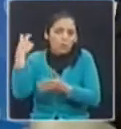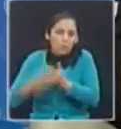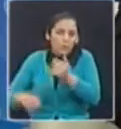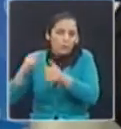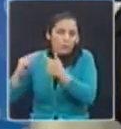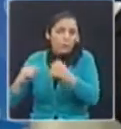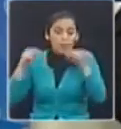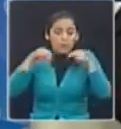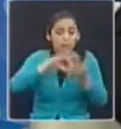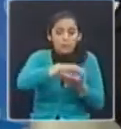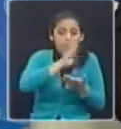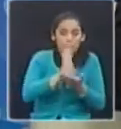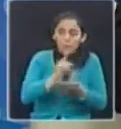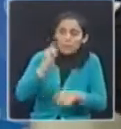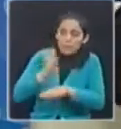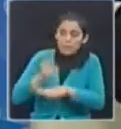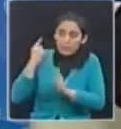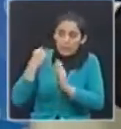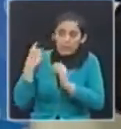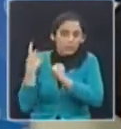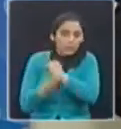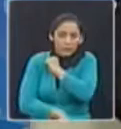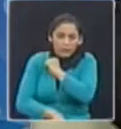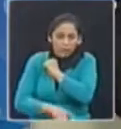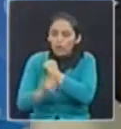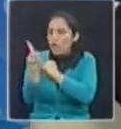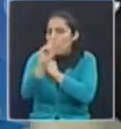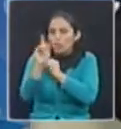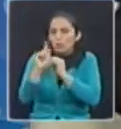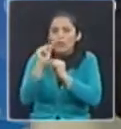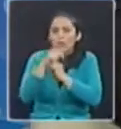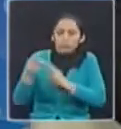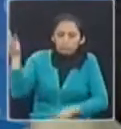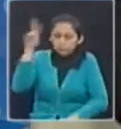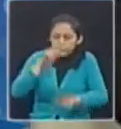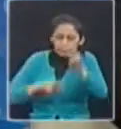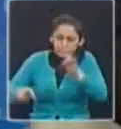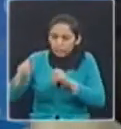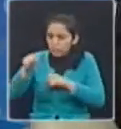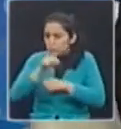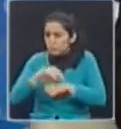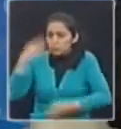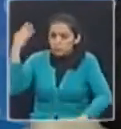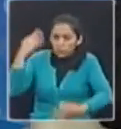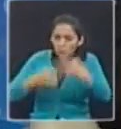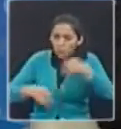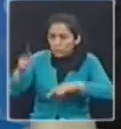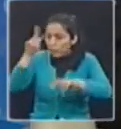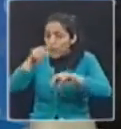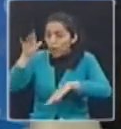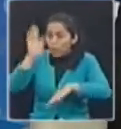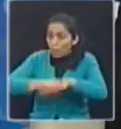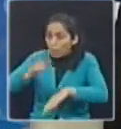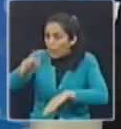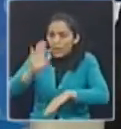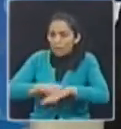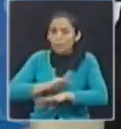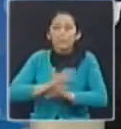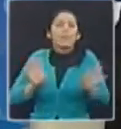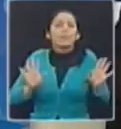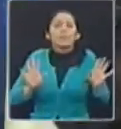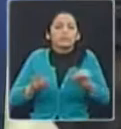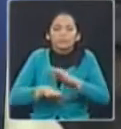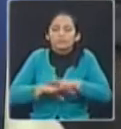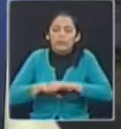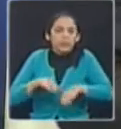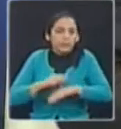del funcionario público. Aquí lo único que se tiene que establecer es la responsabilidad política o la irresponsabilidad política del funcionario.